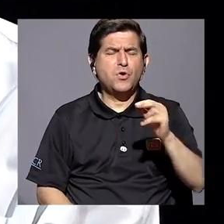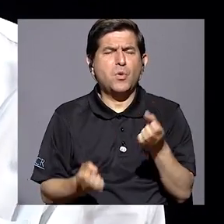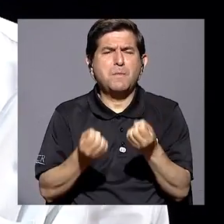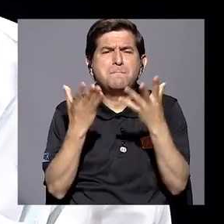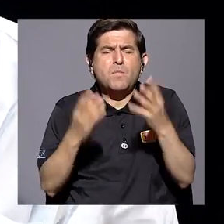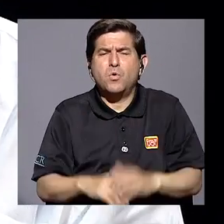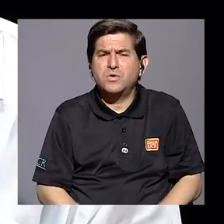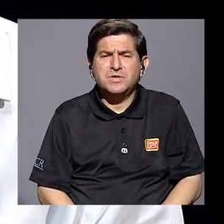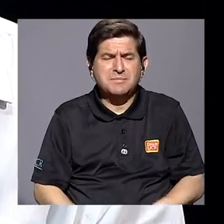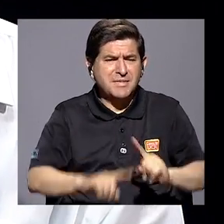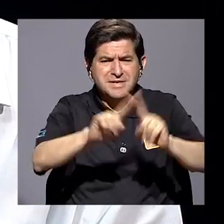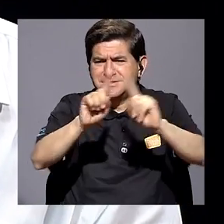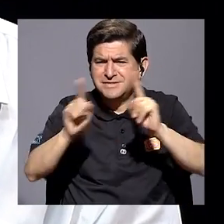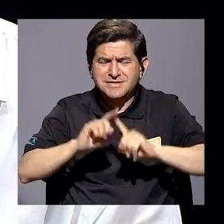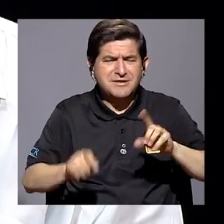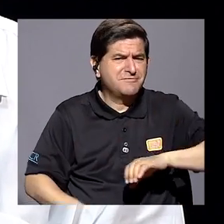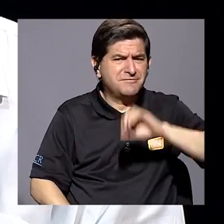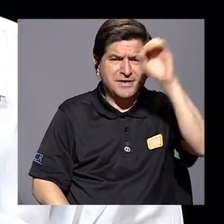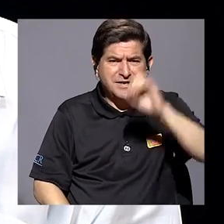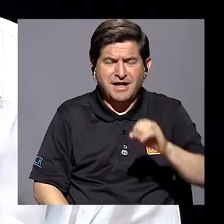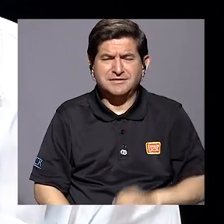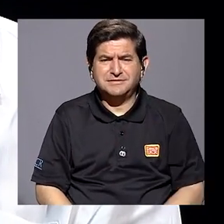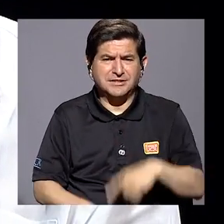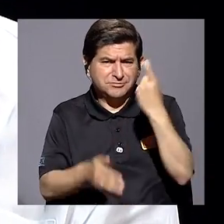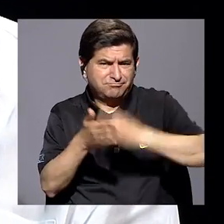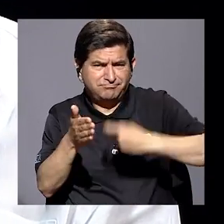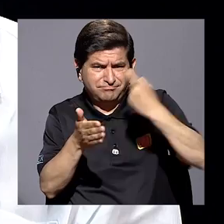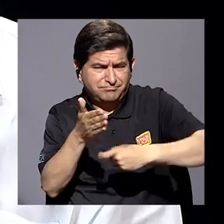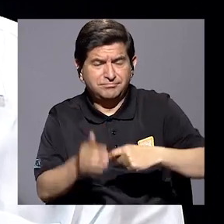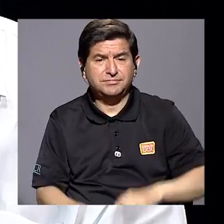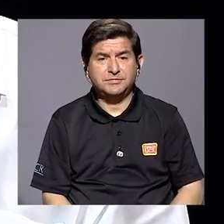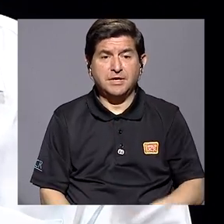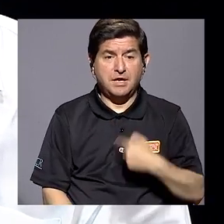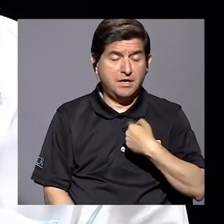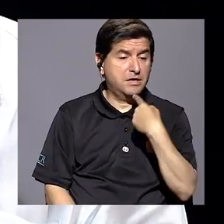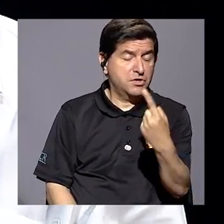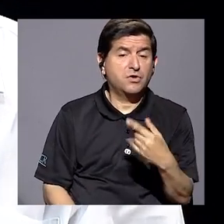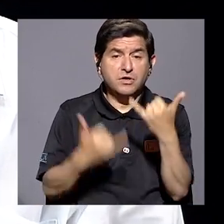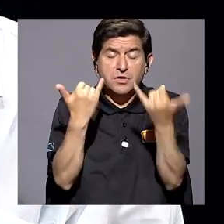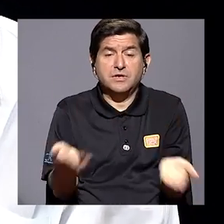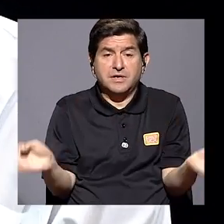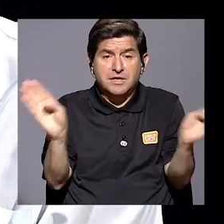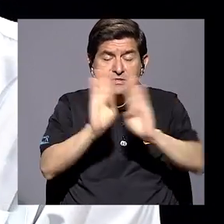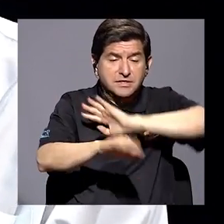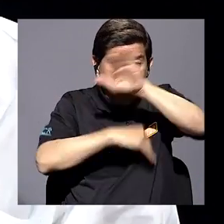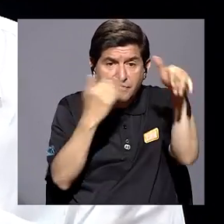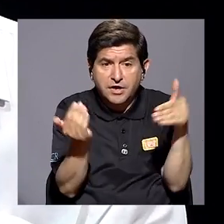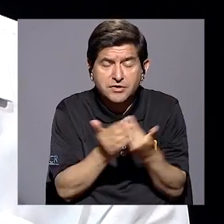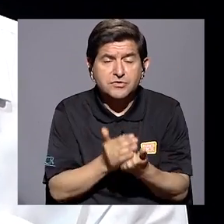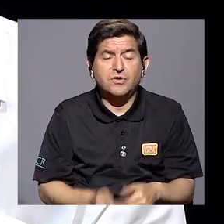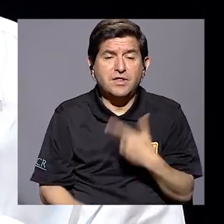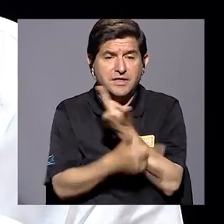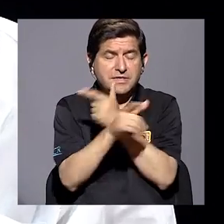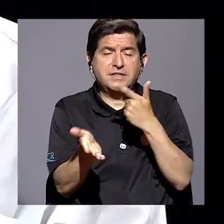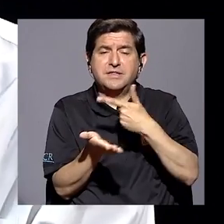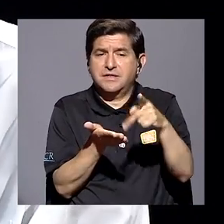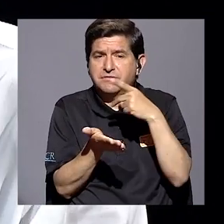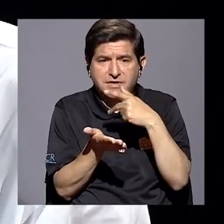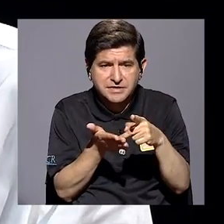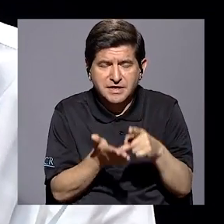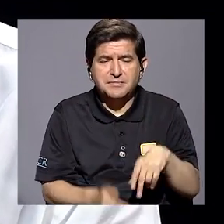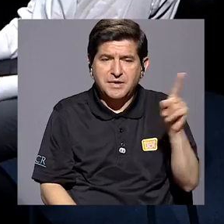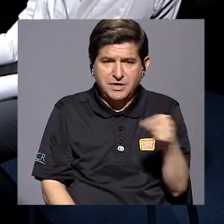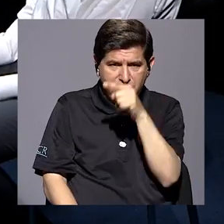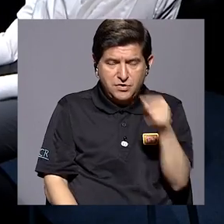tantas tasas diferenciadas y hablo de empezar a cerrar todo ese montón de expertos quiero